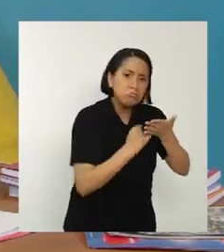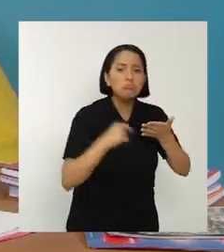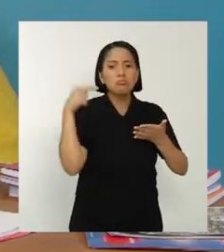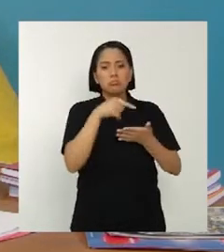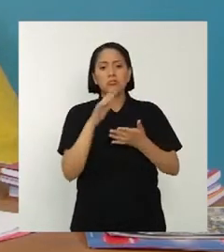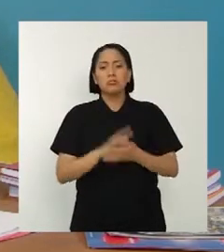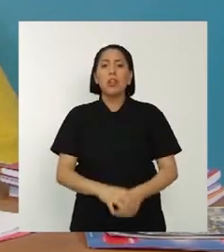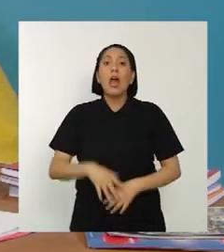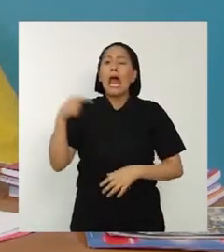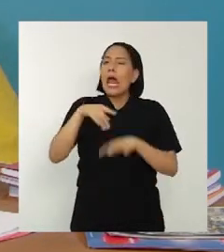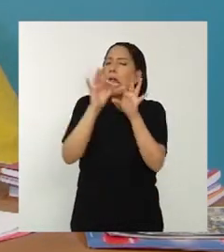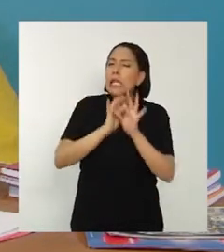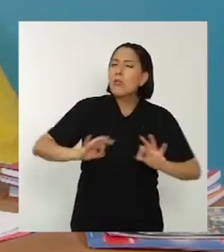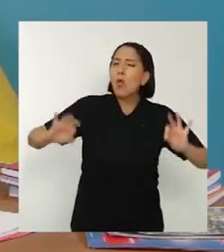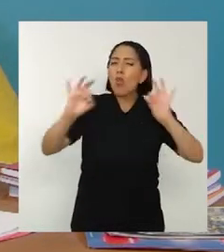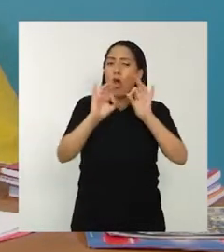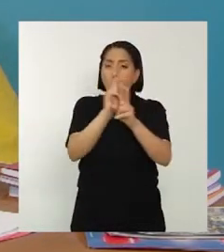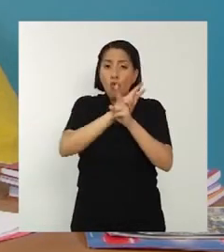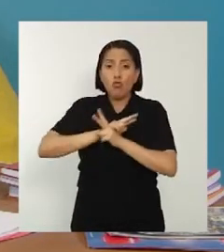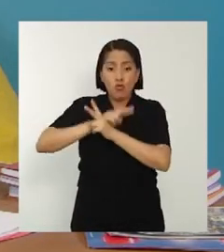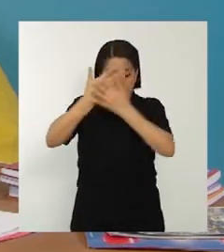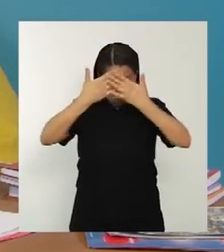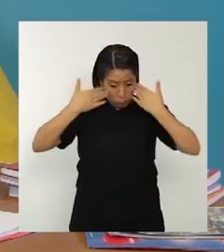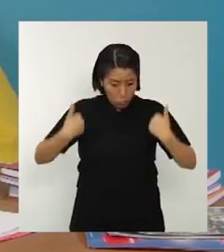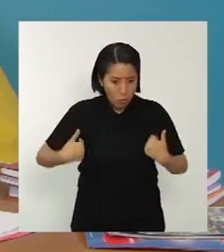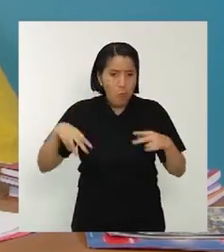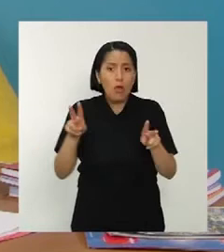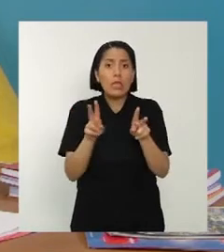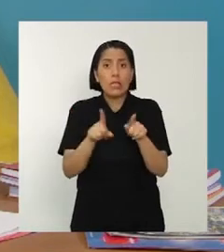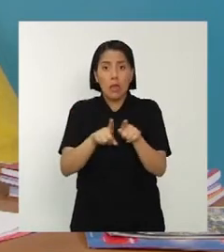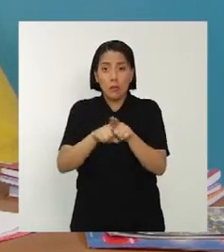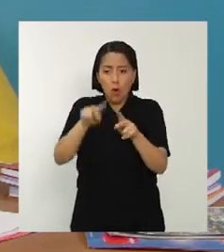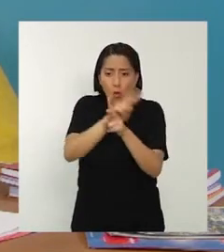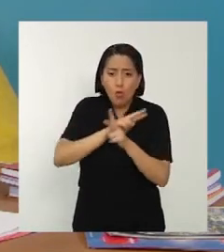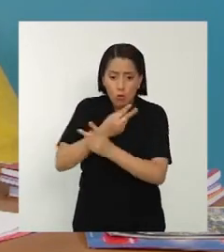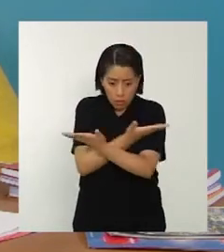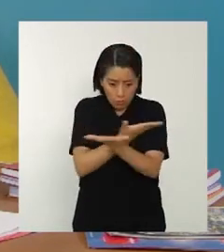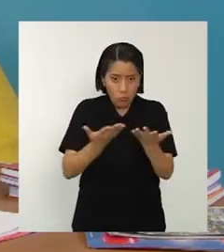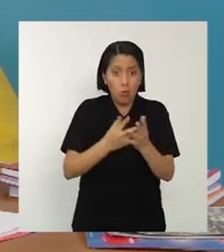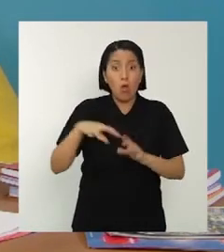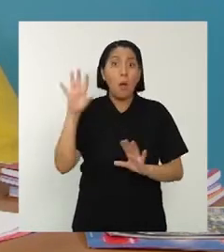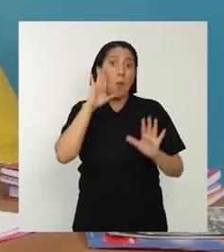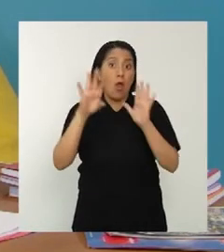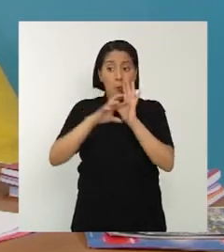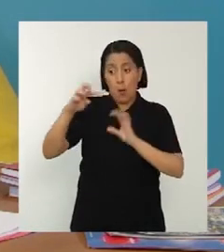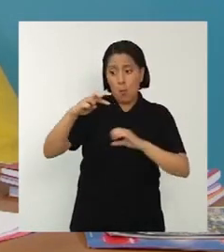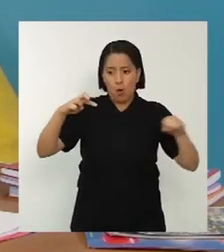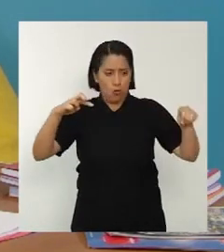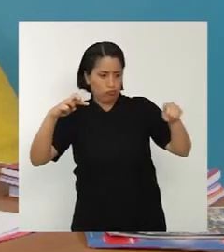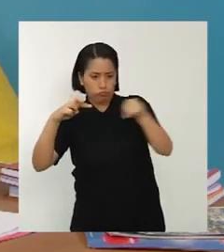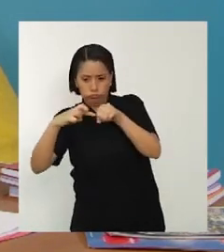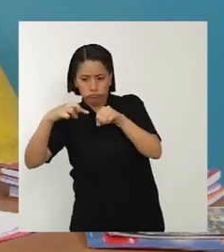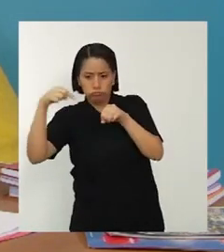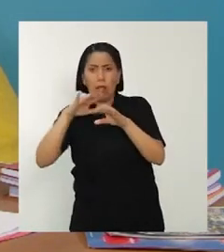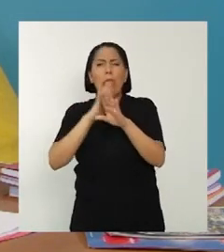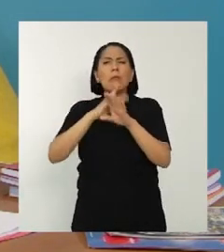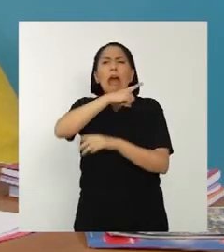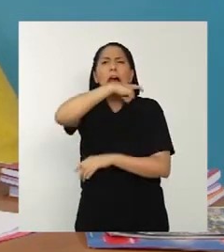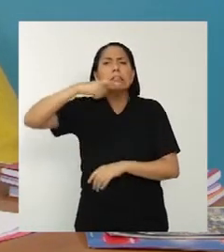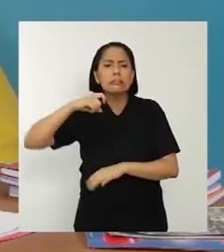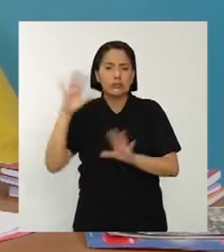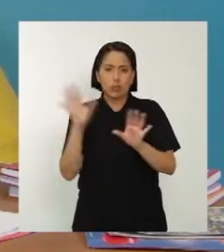Ahora, es importante cuidarnos y cuidar el espacio y los elementos que utilizamos. Hay que tapar los plumones para no mancharnos y que no se